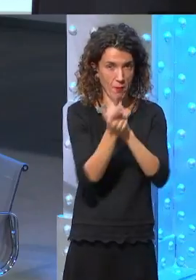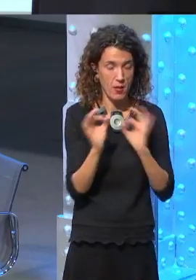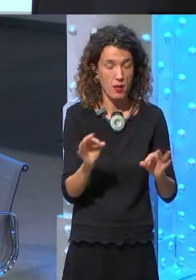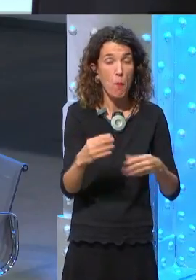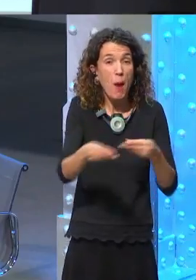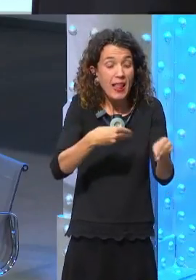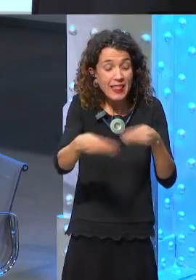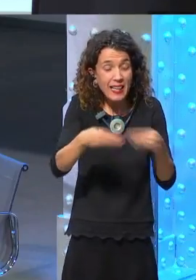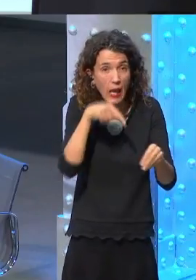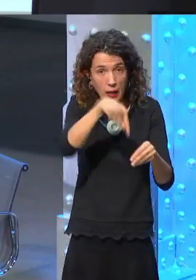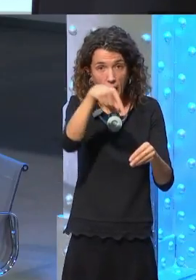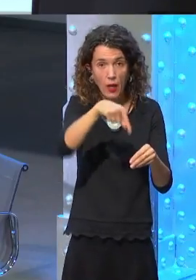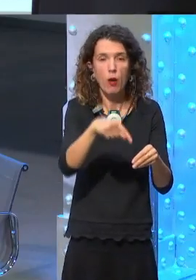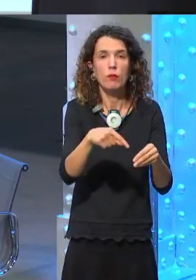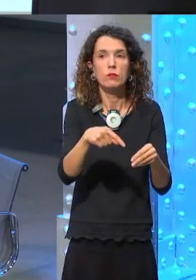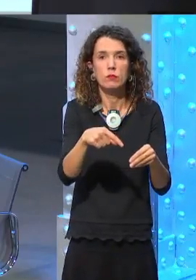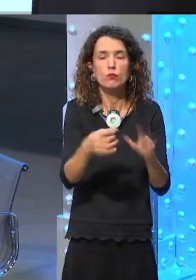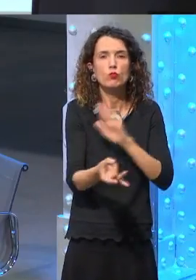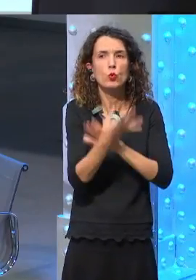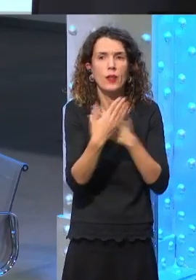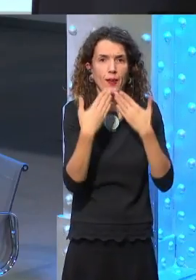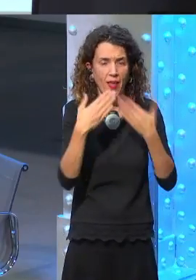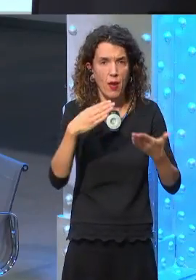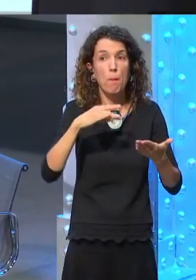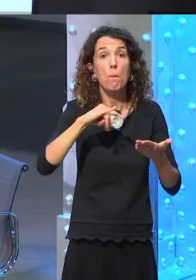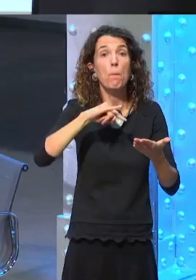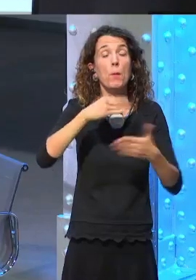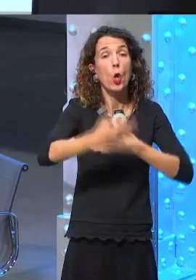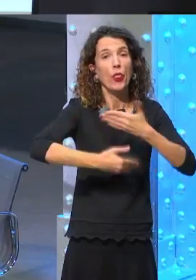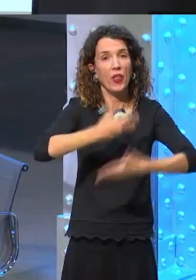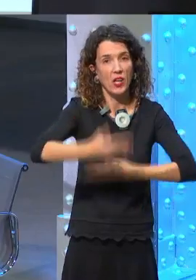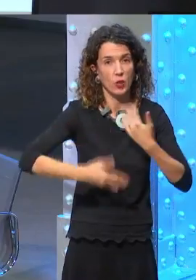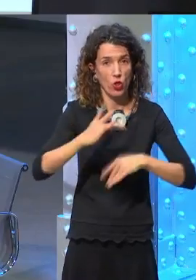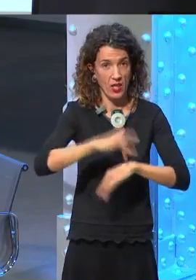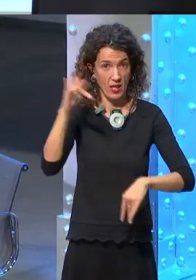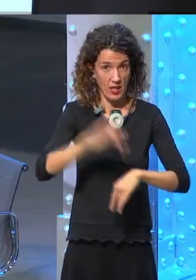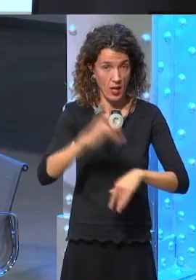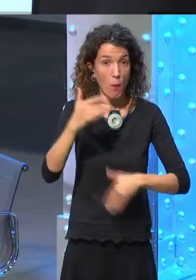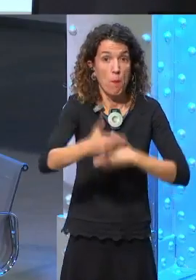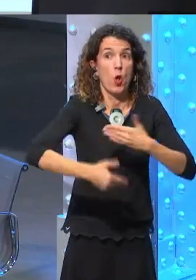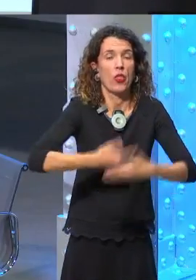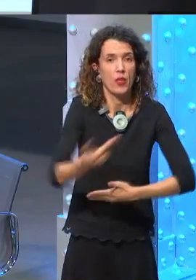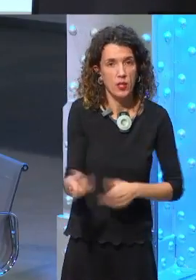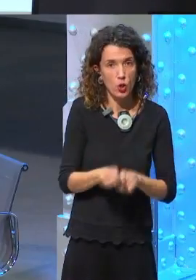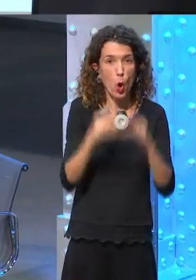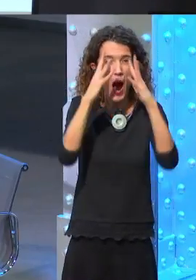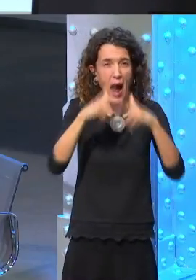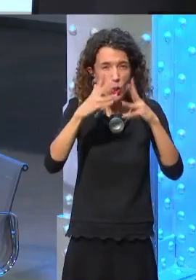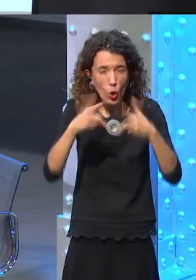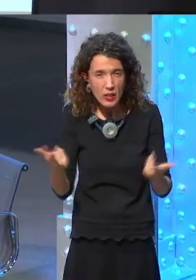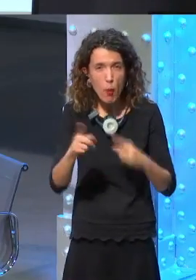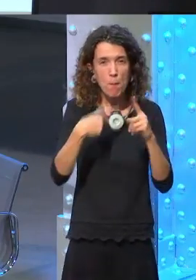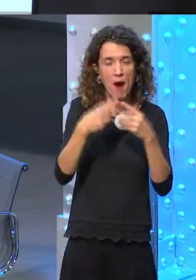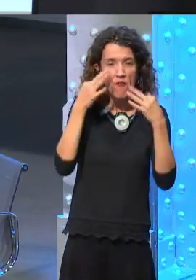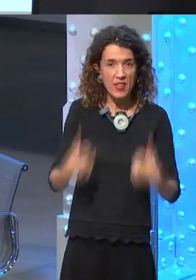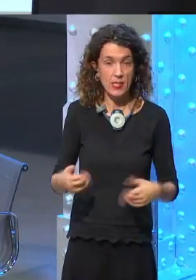La materialidad se forma mediante mediante procesos digitales, procesos algorítmicos y